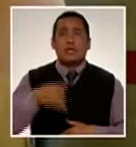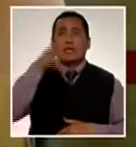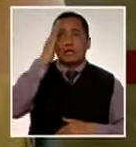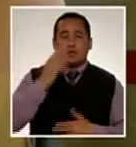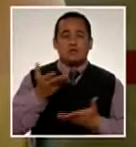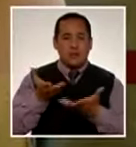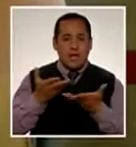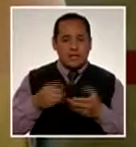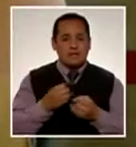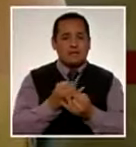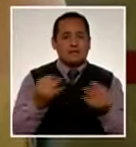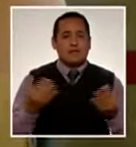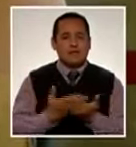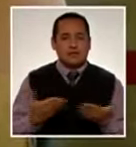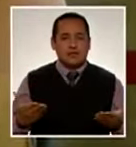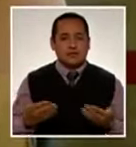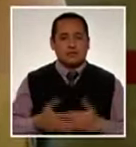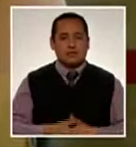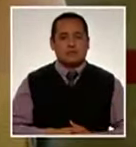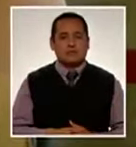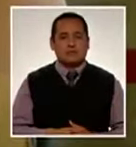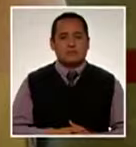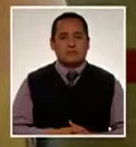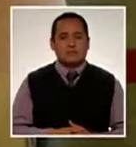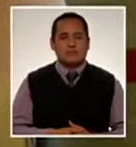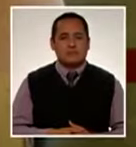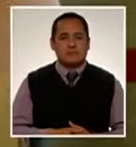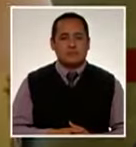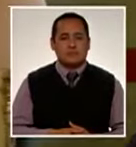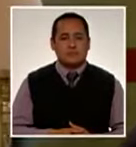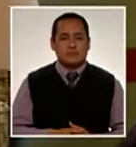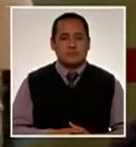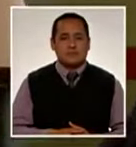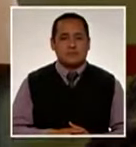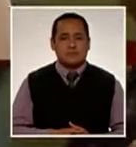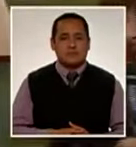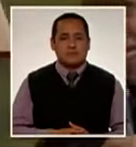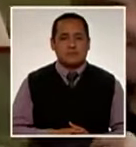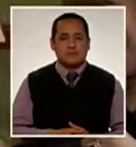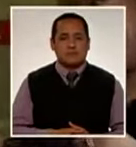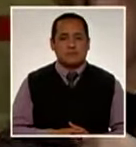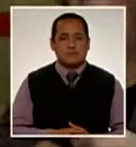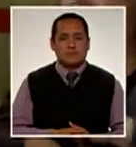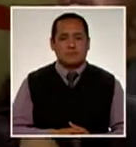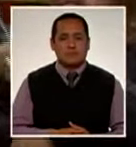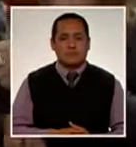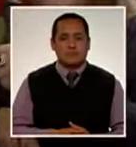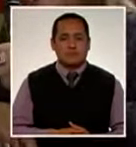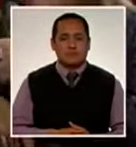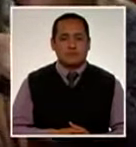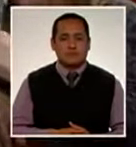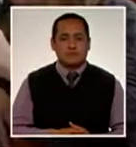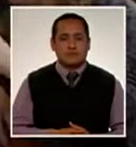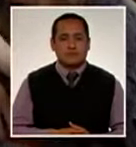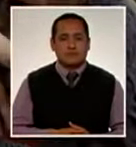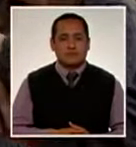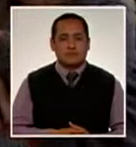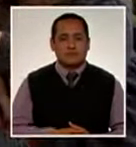God will do the rest. Y Dios va a hacer el resto. No arms, no legs. No worries. As